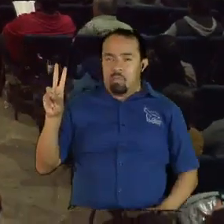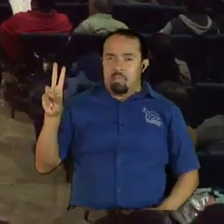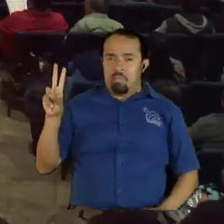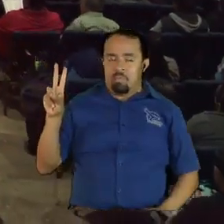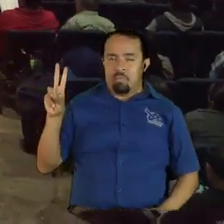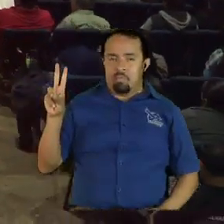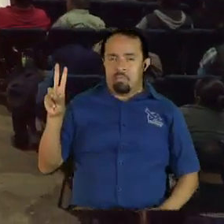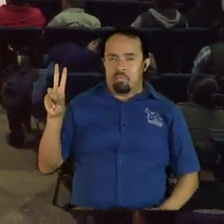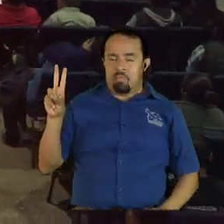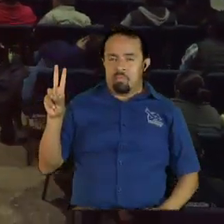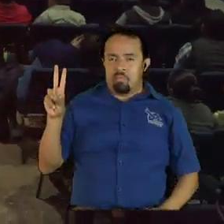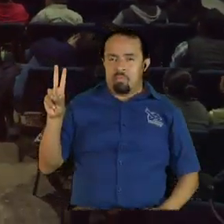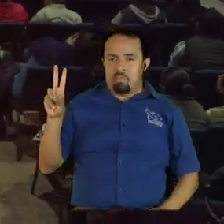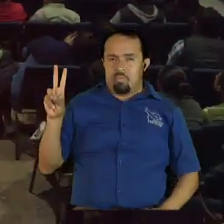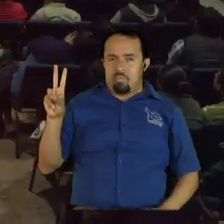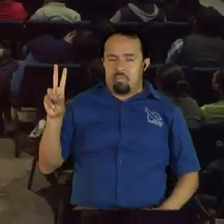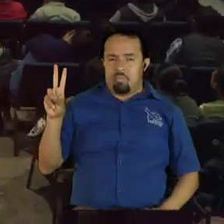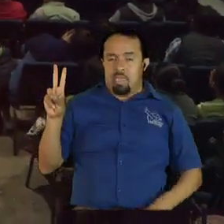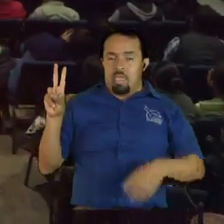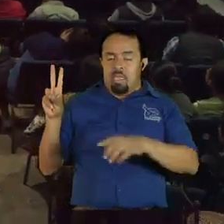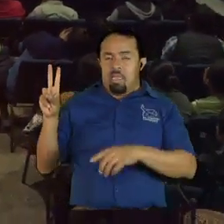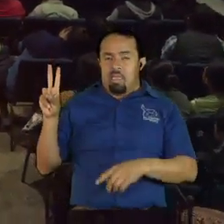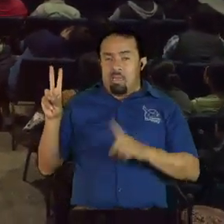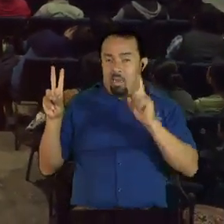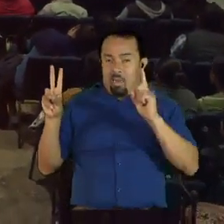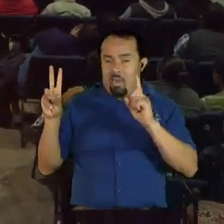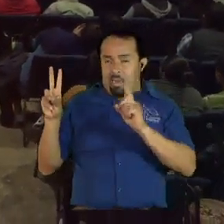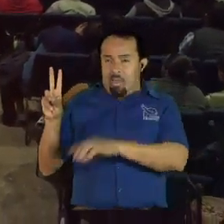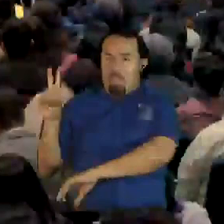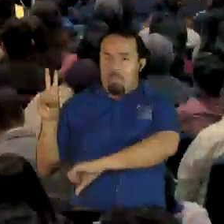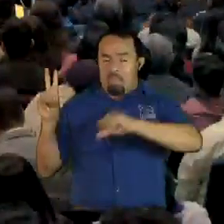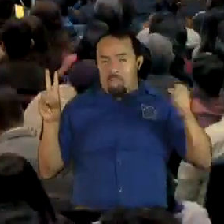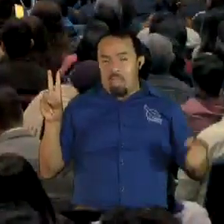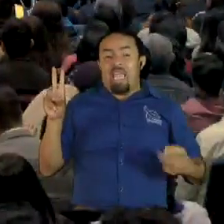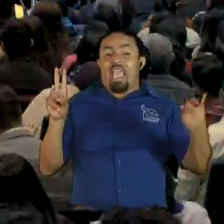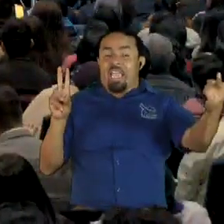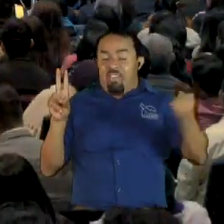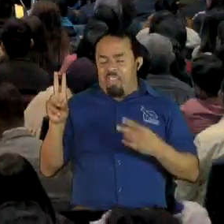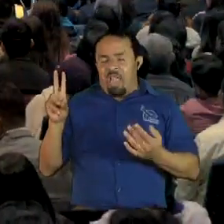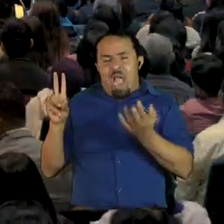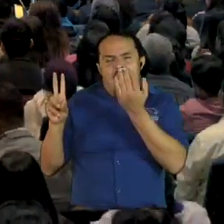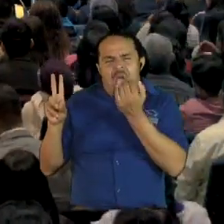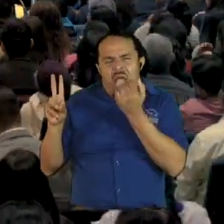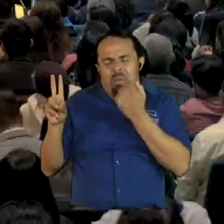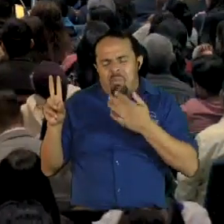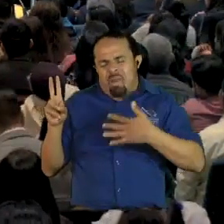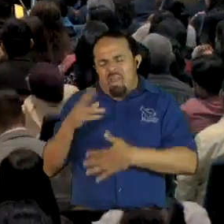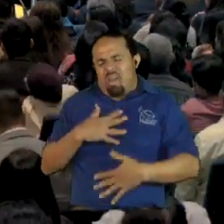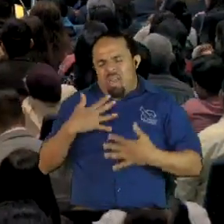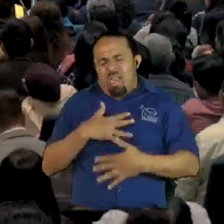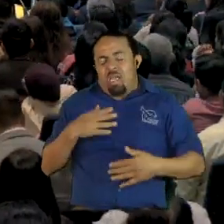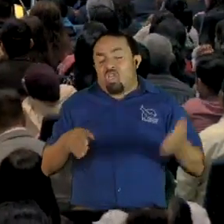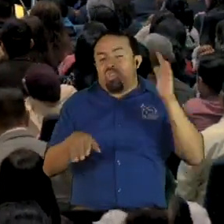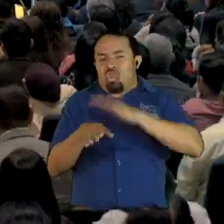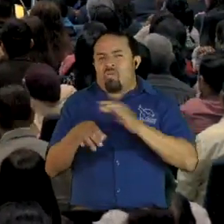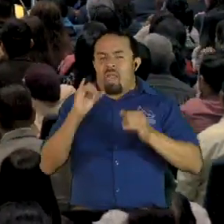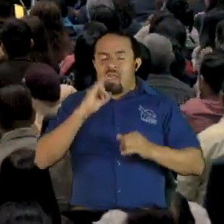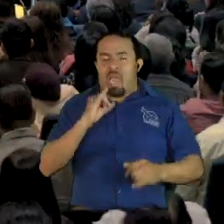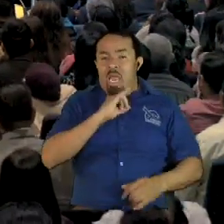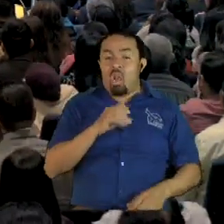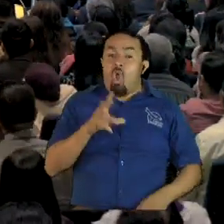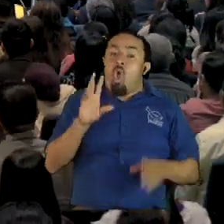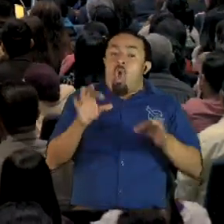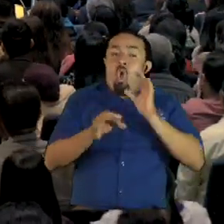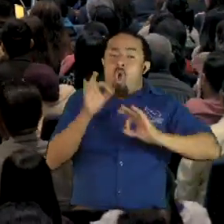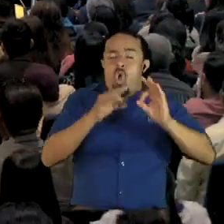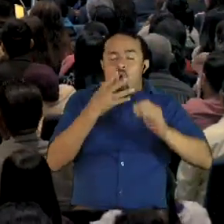Esa era la última, ¿ah? La espada de tus enemigos, que venga hambre sobre Israel, o que Dios te castigue